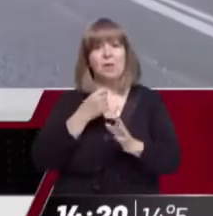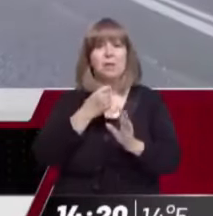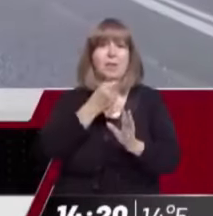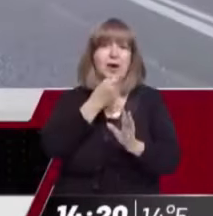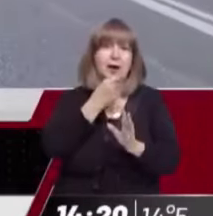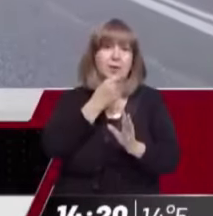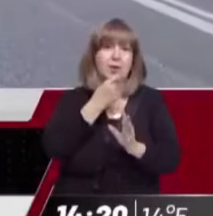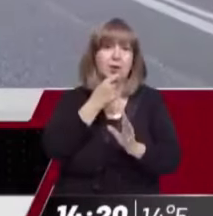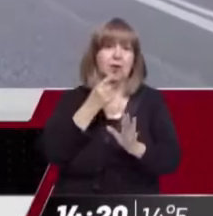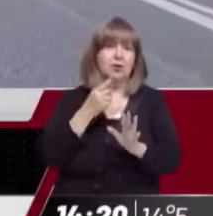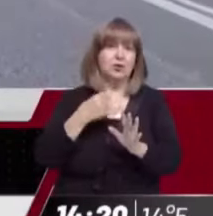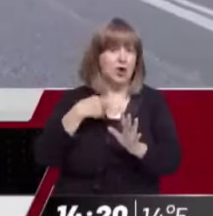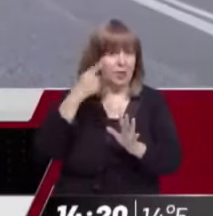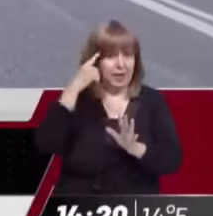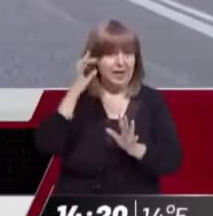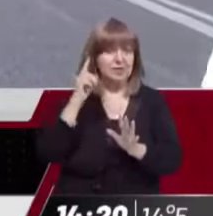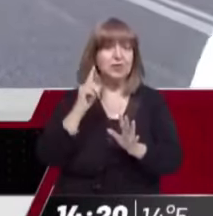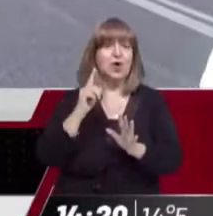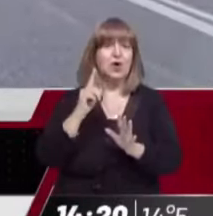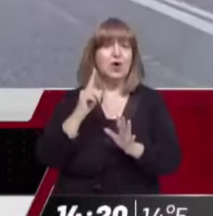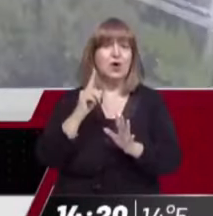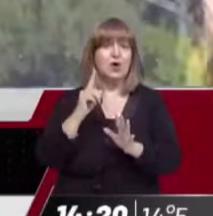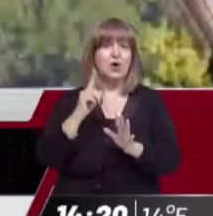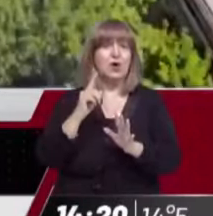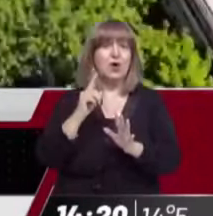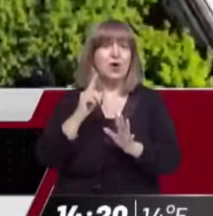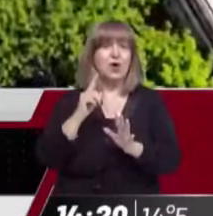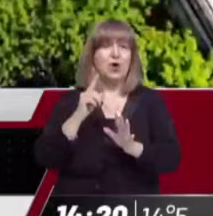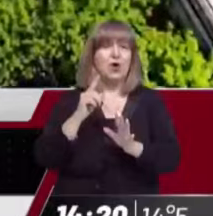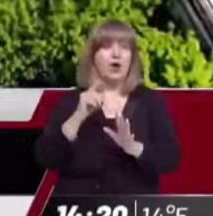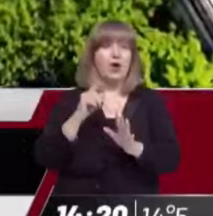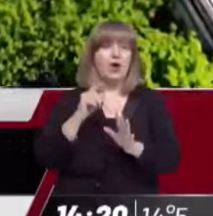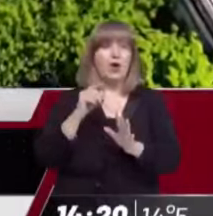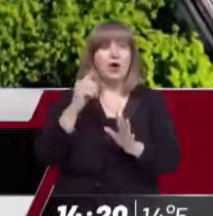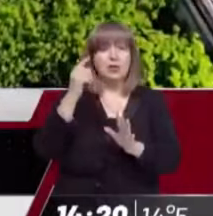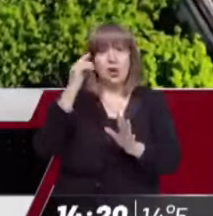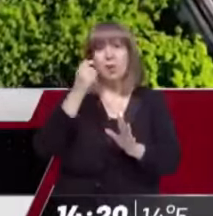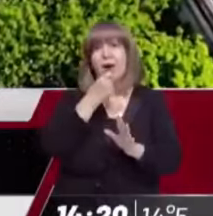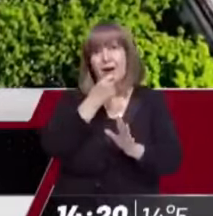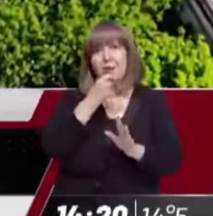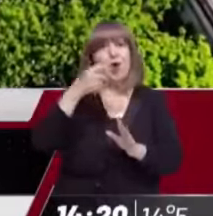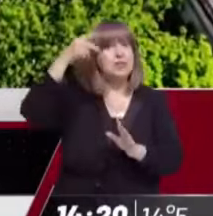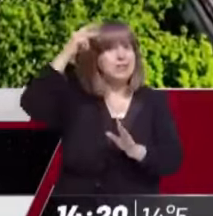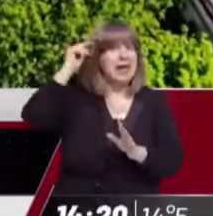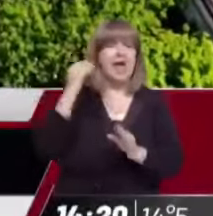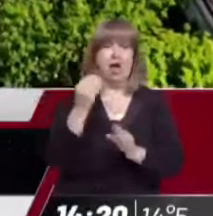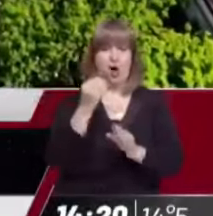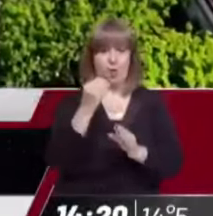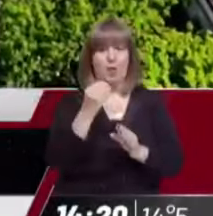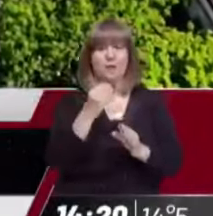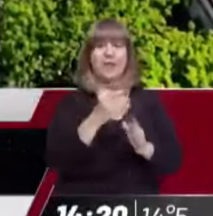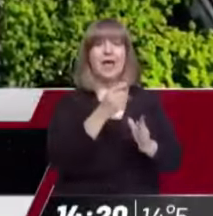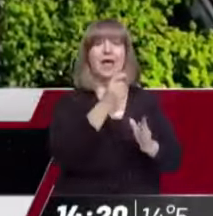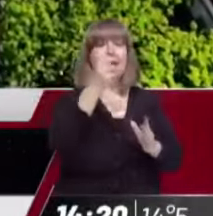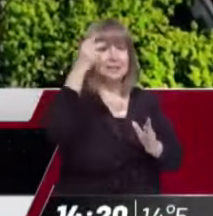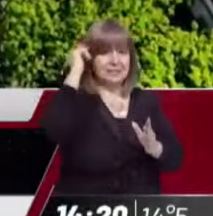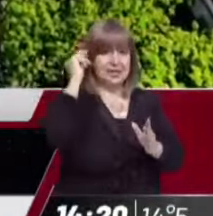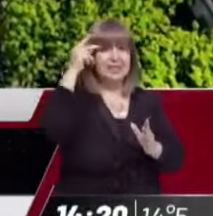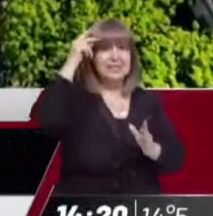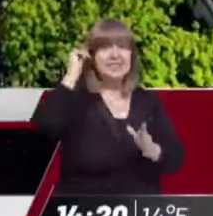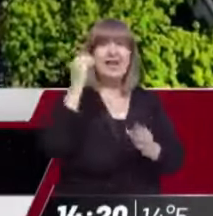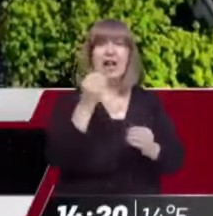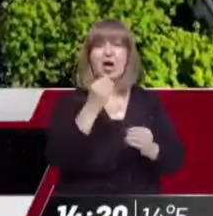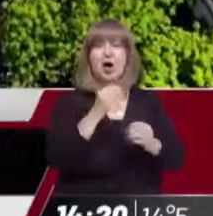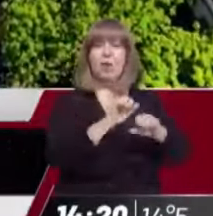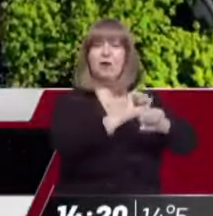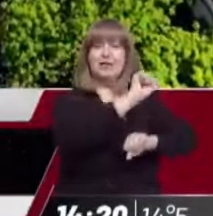trabajar obligadamente para el Estado, cierta cantidad de tiempo. Allá en Chile se hace. Yo encuentro que esa es una medida correcta, porque sí, uno